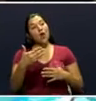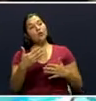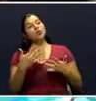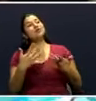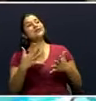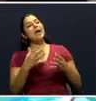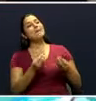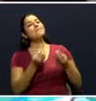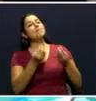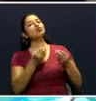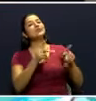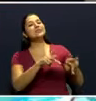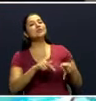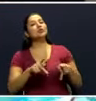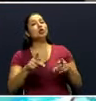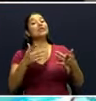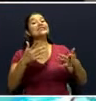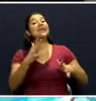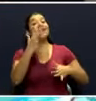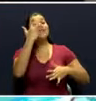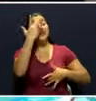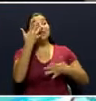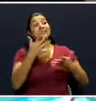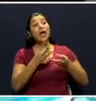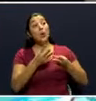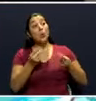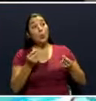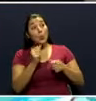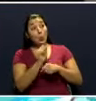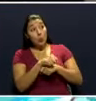porque ya padeció y superó la enfermedad.